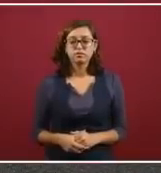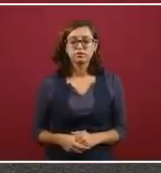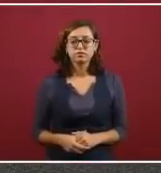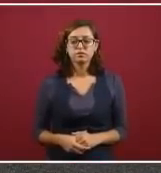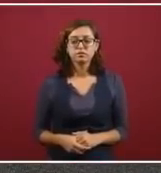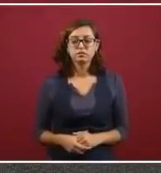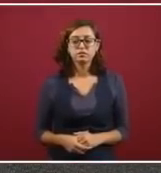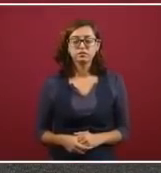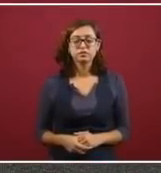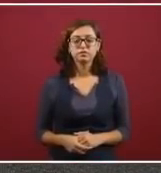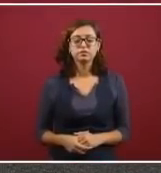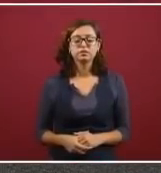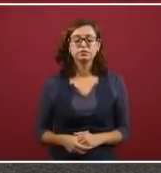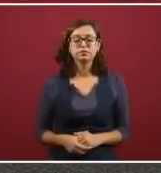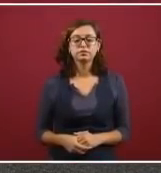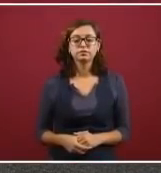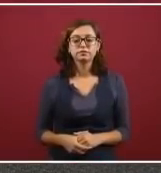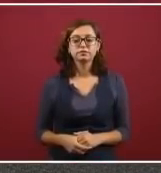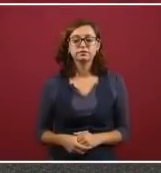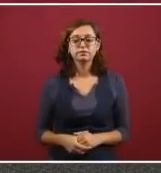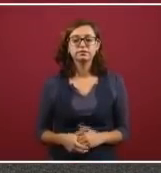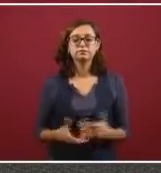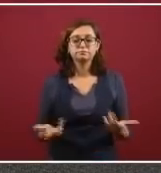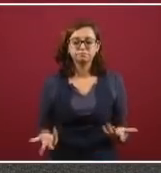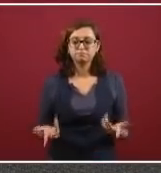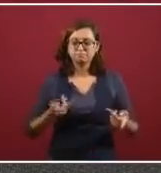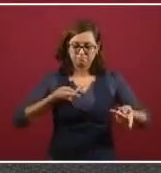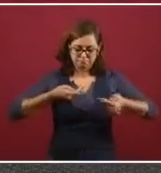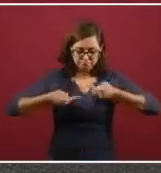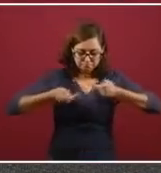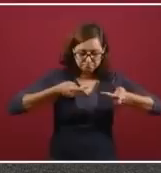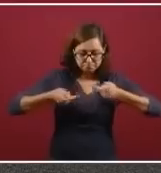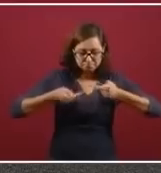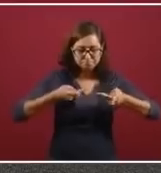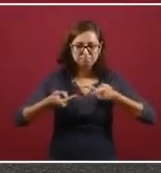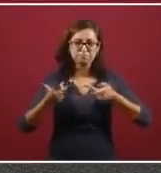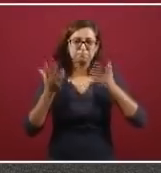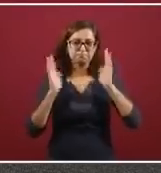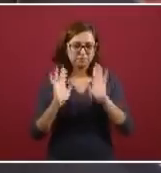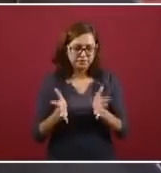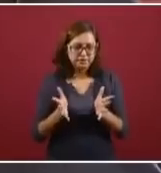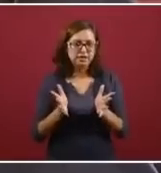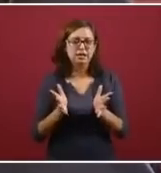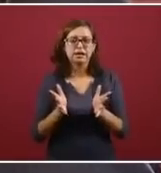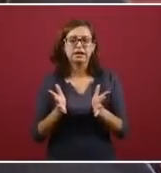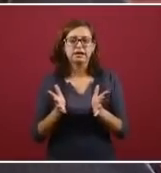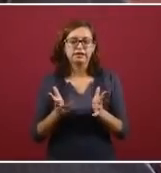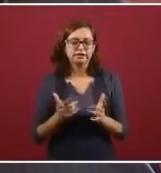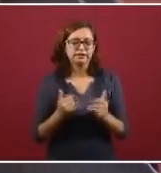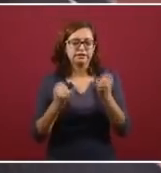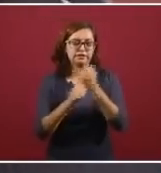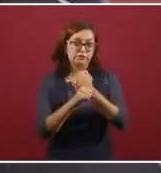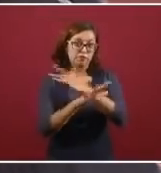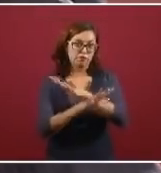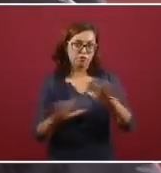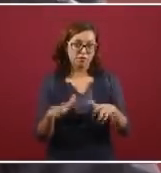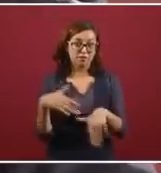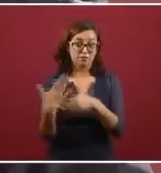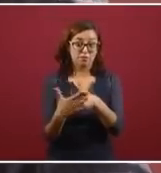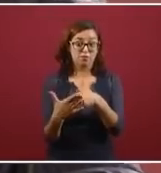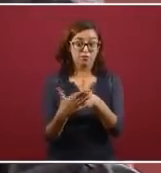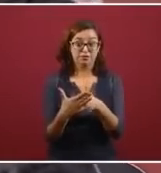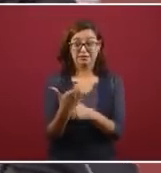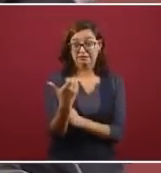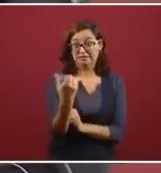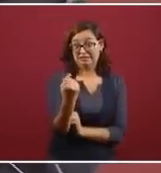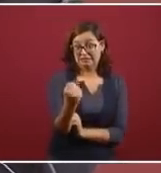nos estamos también preparando, estoy escribiendo ya el informe para el